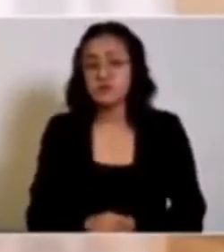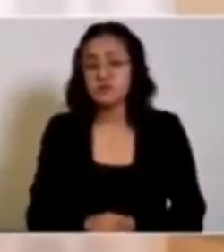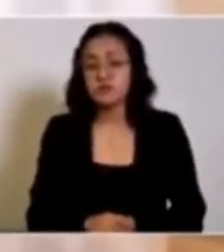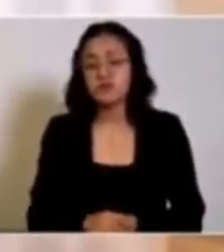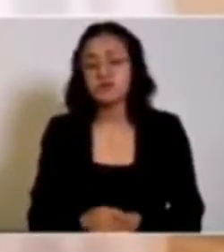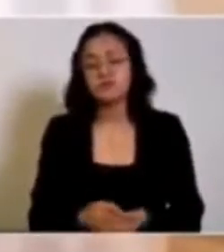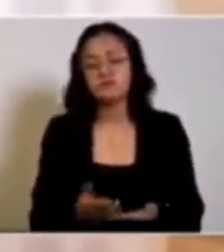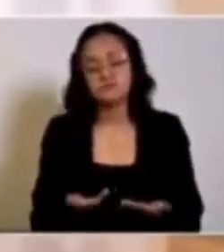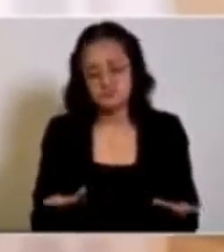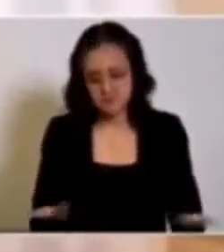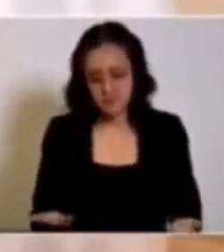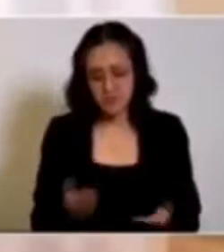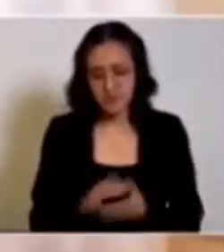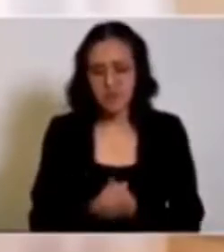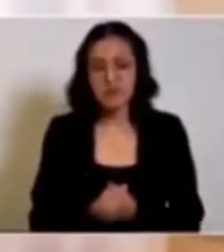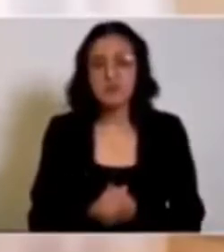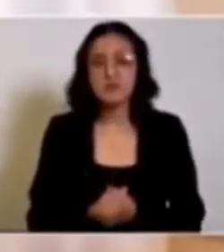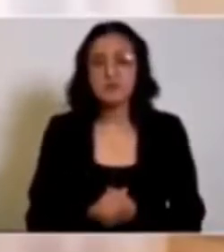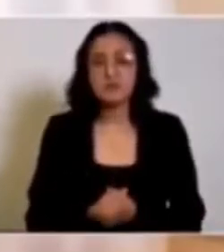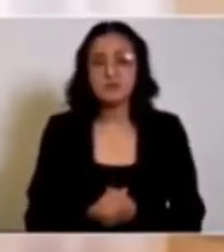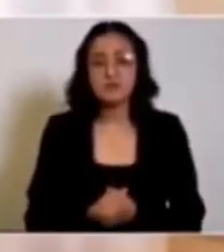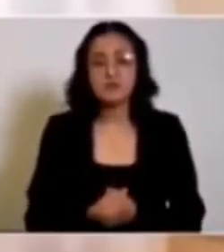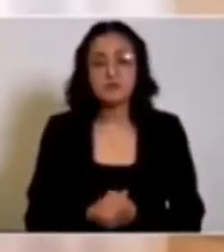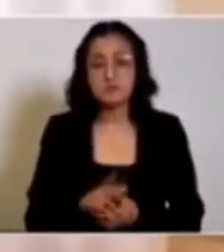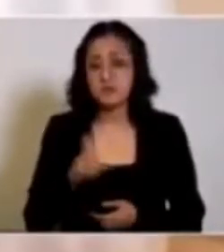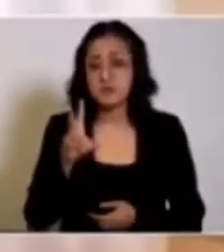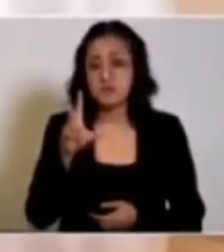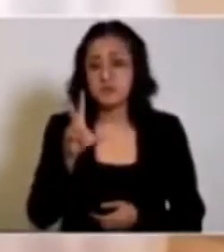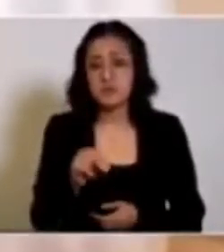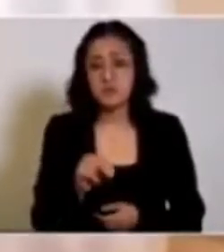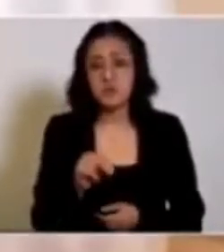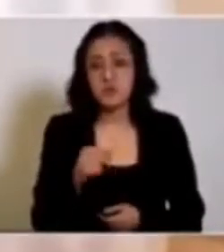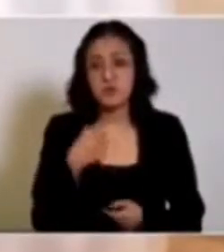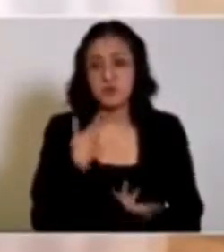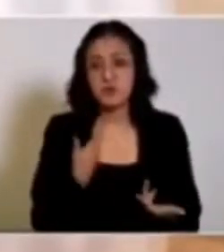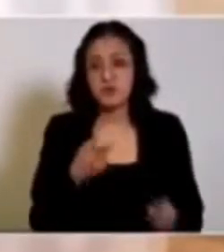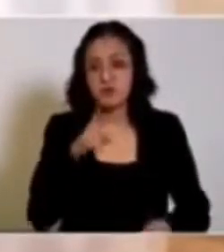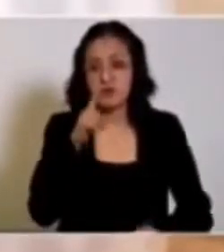ahora bien no descartamos